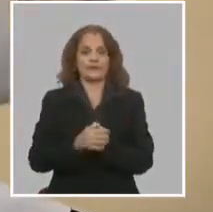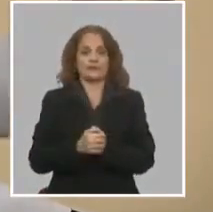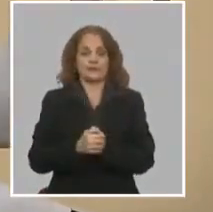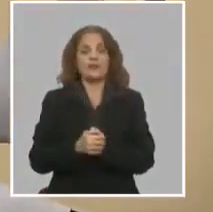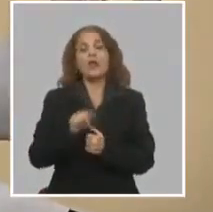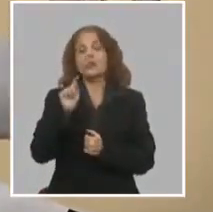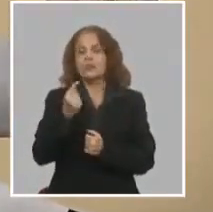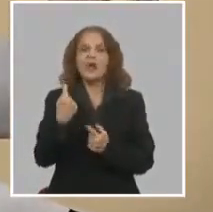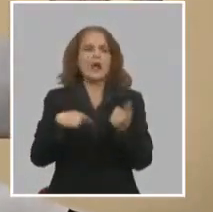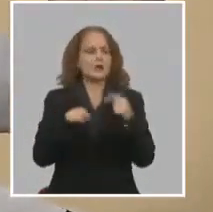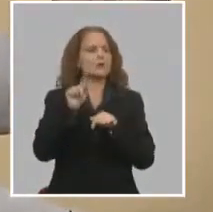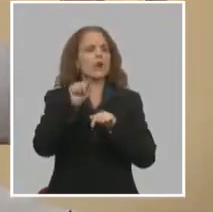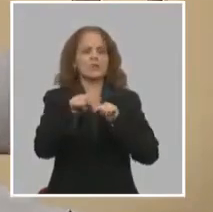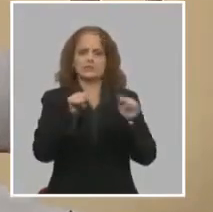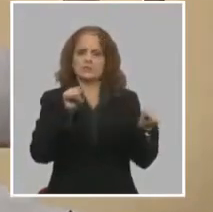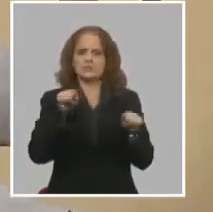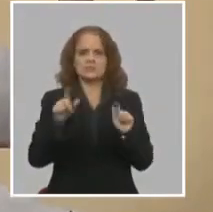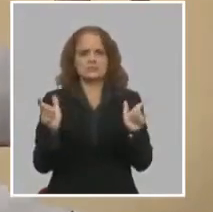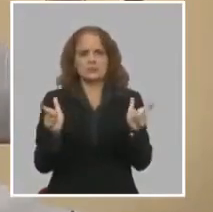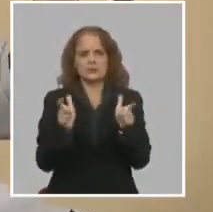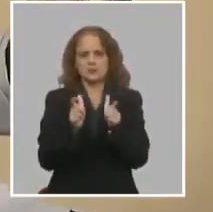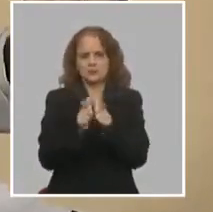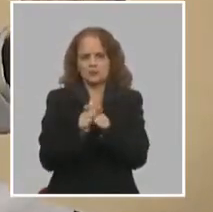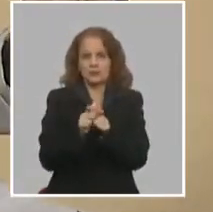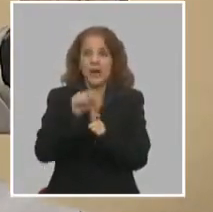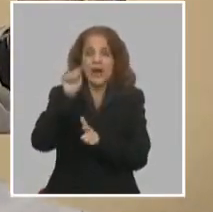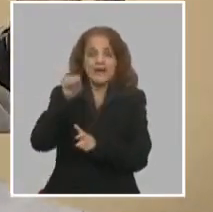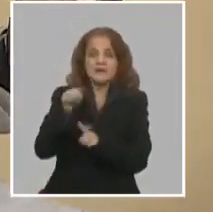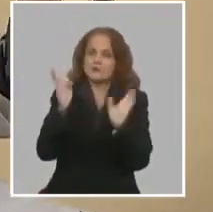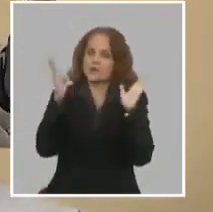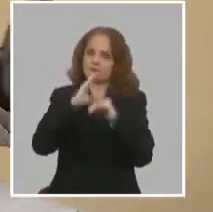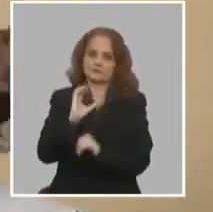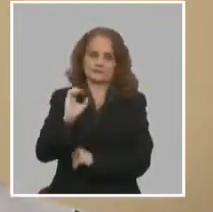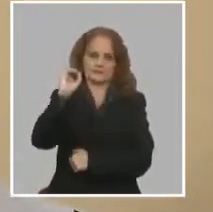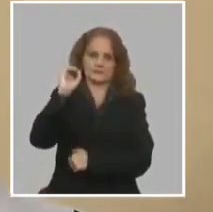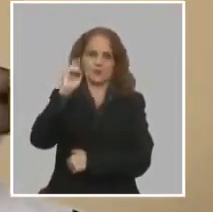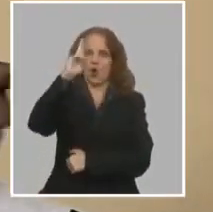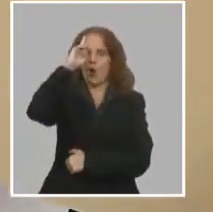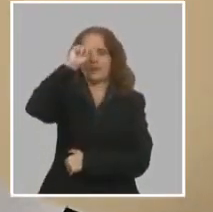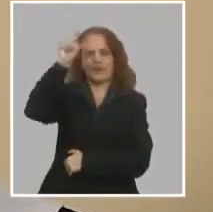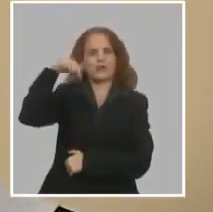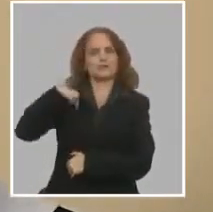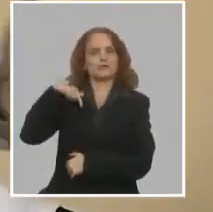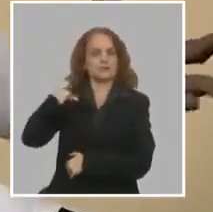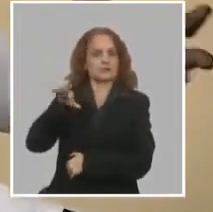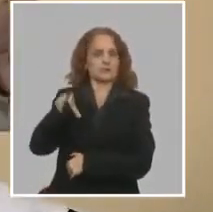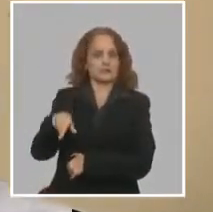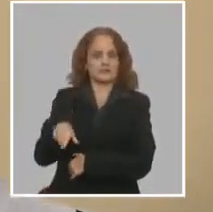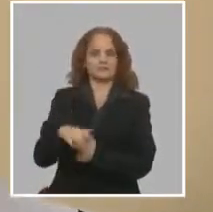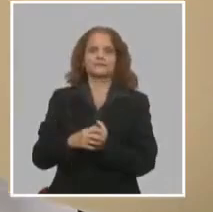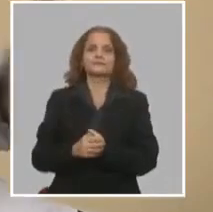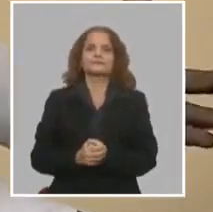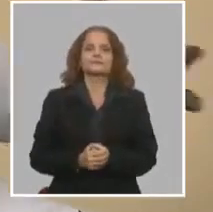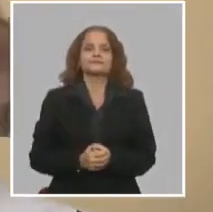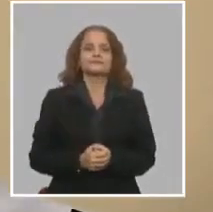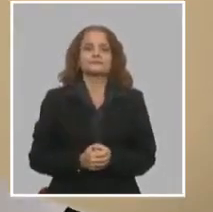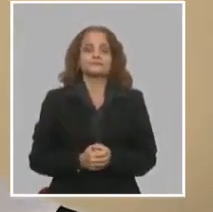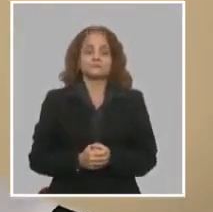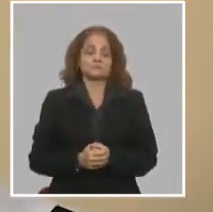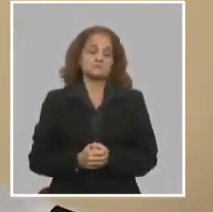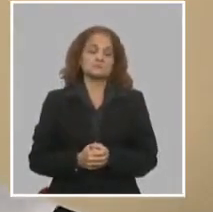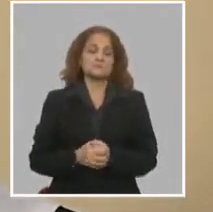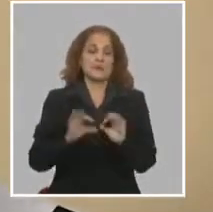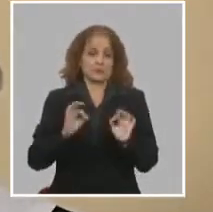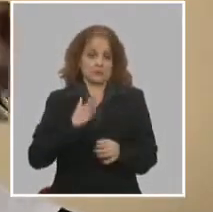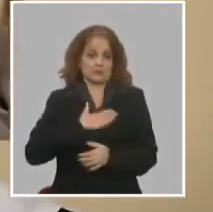casos prácticamente en cero en los hospitales. Hoy nuestro hospital, el León Cuervo Rubio, ya prácticamente